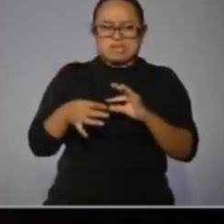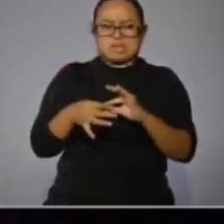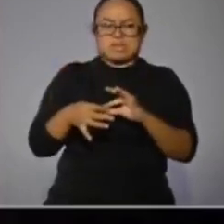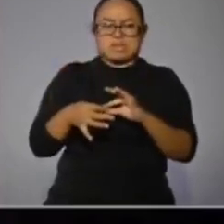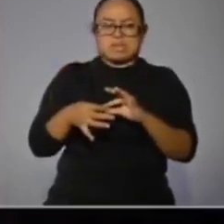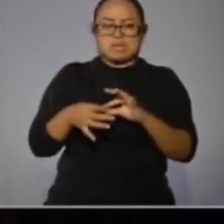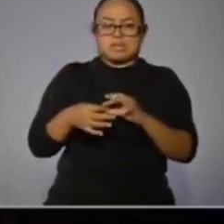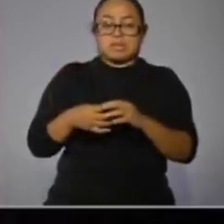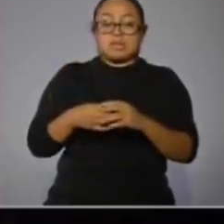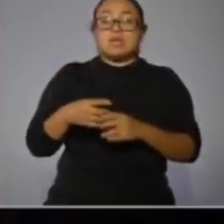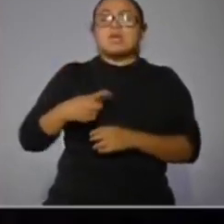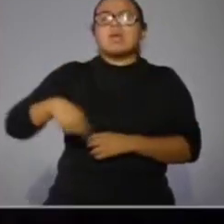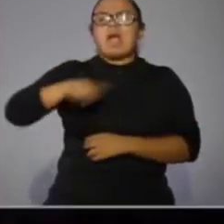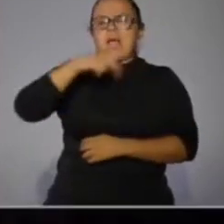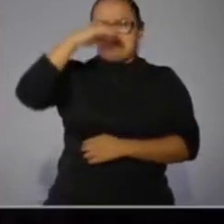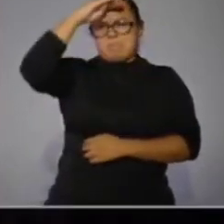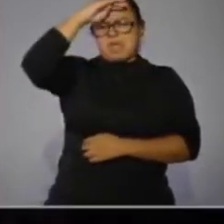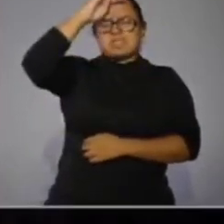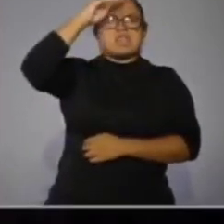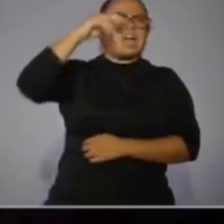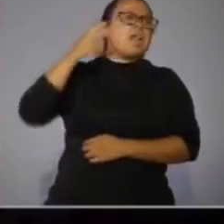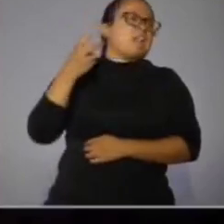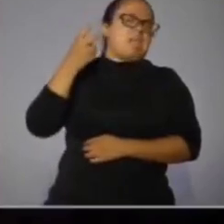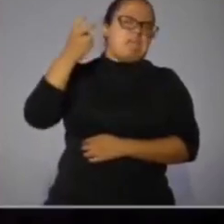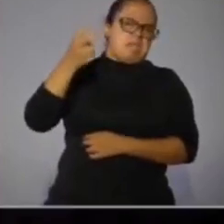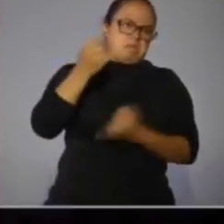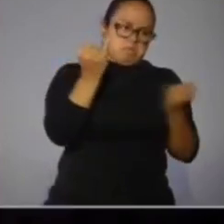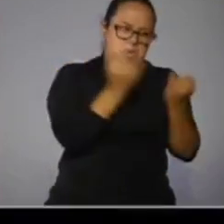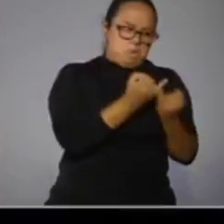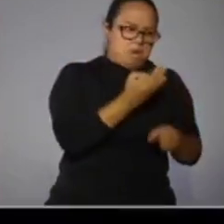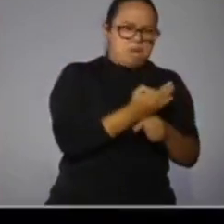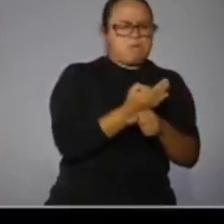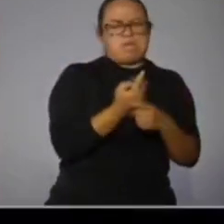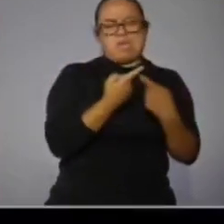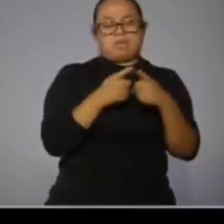estamos tan alejados de esa Francia en la cual ambienté la historia.